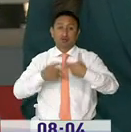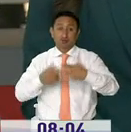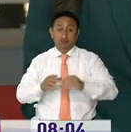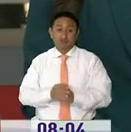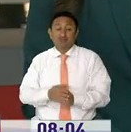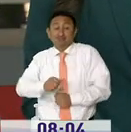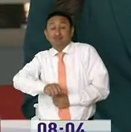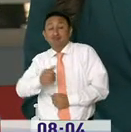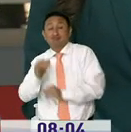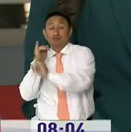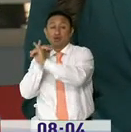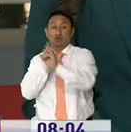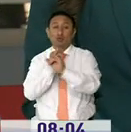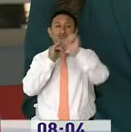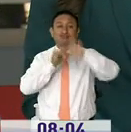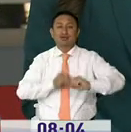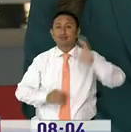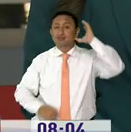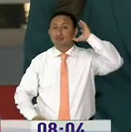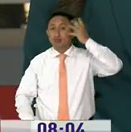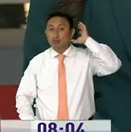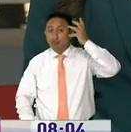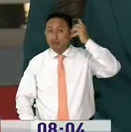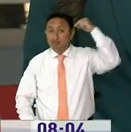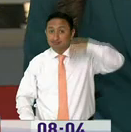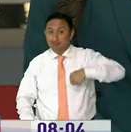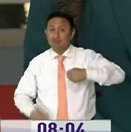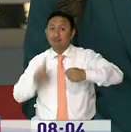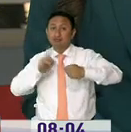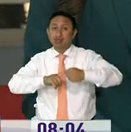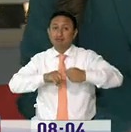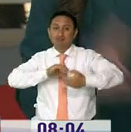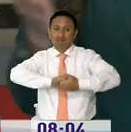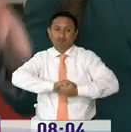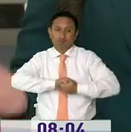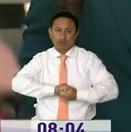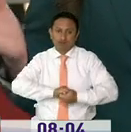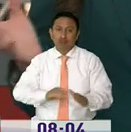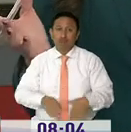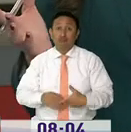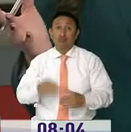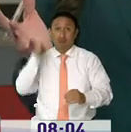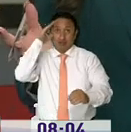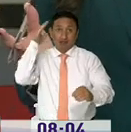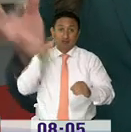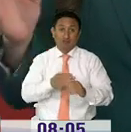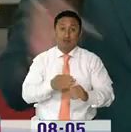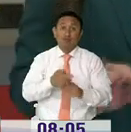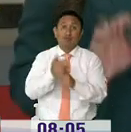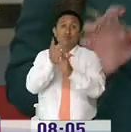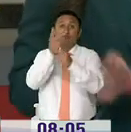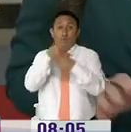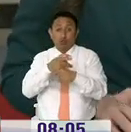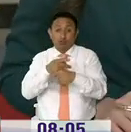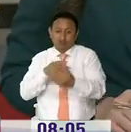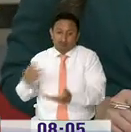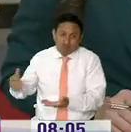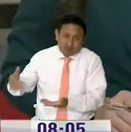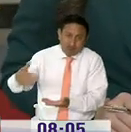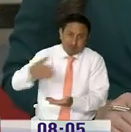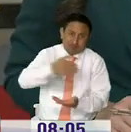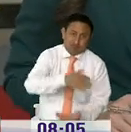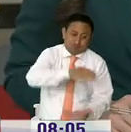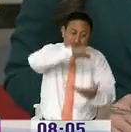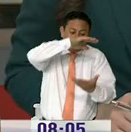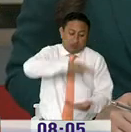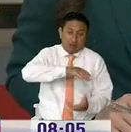otras instituciones, realizarán la radio Maratón Quito Solidario con el objetivo de recolectar productos no perecibles y